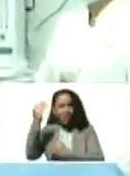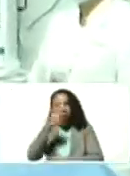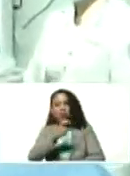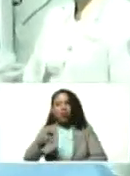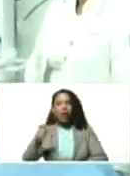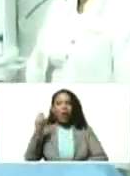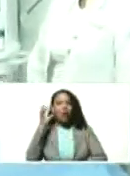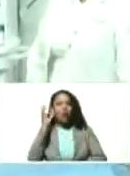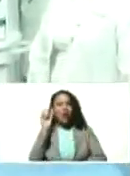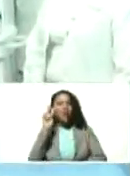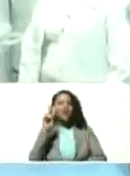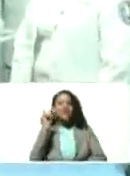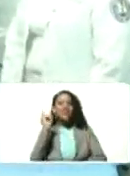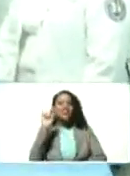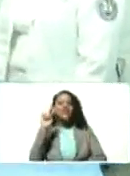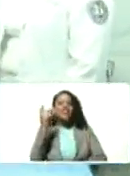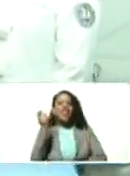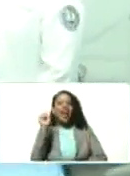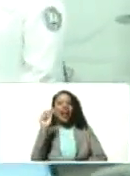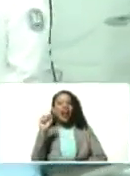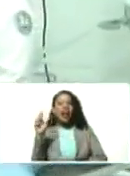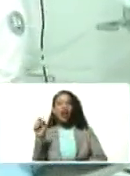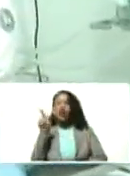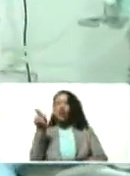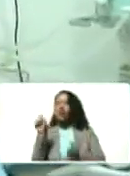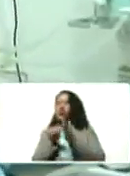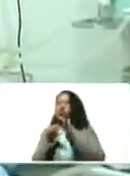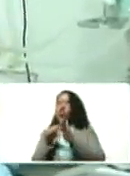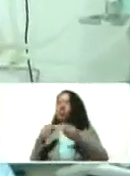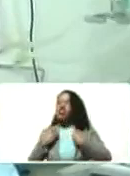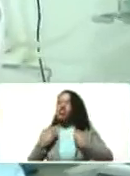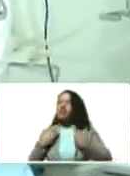Viviana Ferrer. Viviana, ¿de dónde eres tú, Viviana?